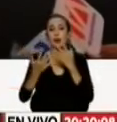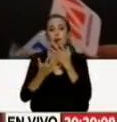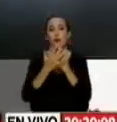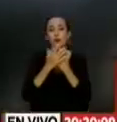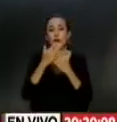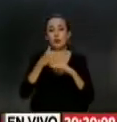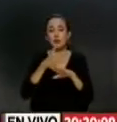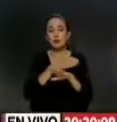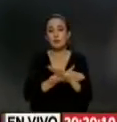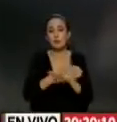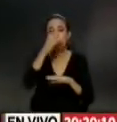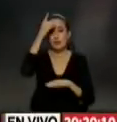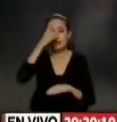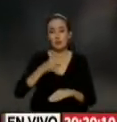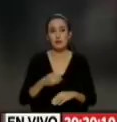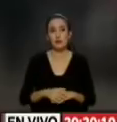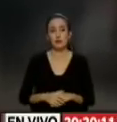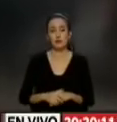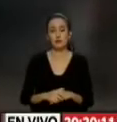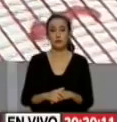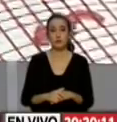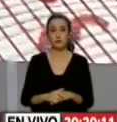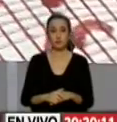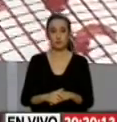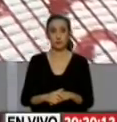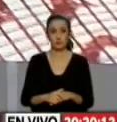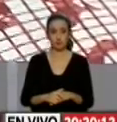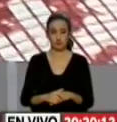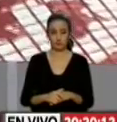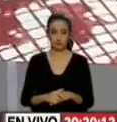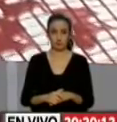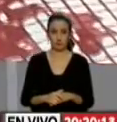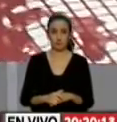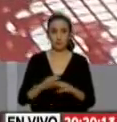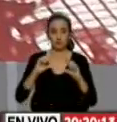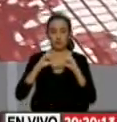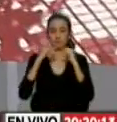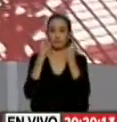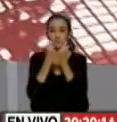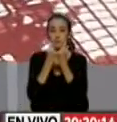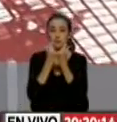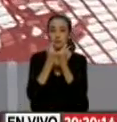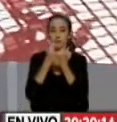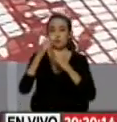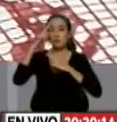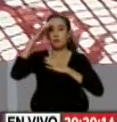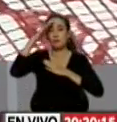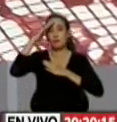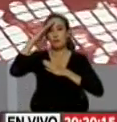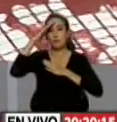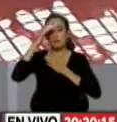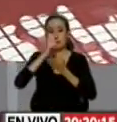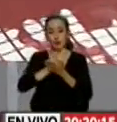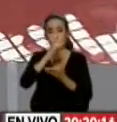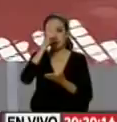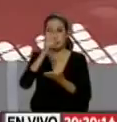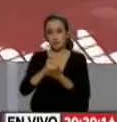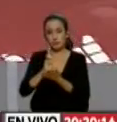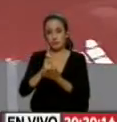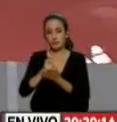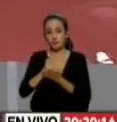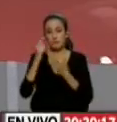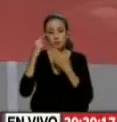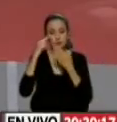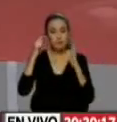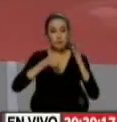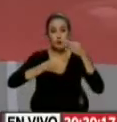anticipada. Lucy Jiménez, Telediario. Y en la Brigada de Fuerzas Especiales Patria en Cotopaxi, los peritos de la Policía